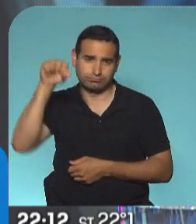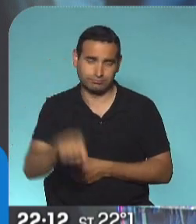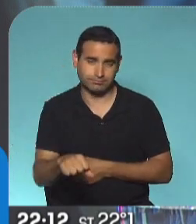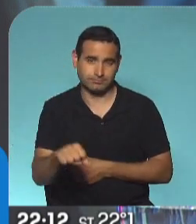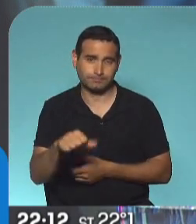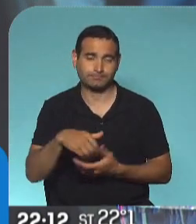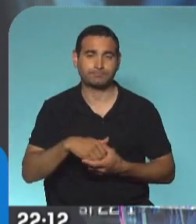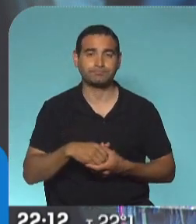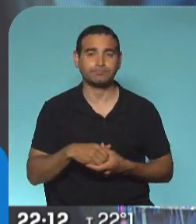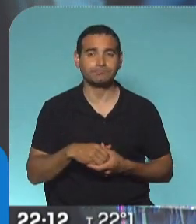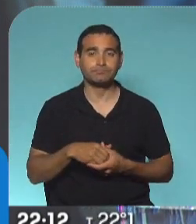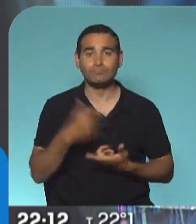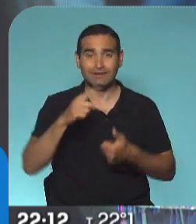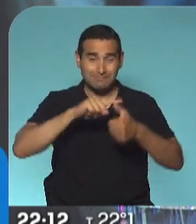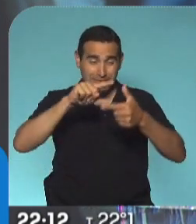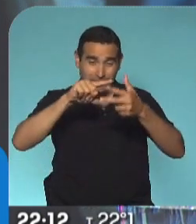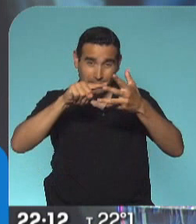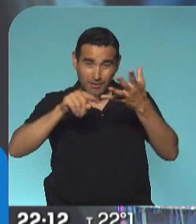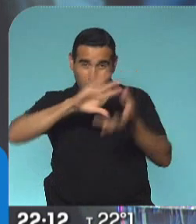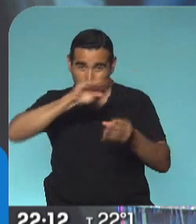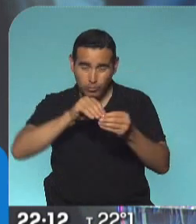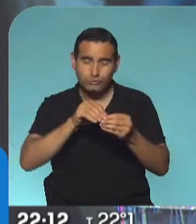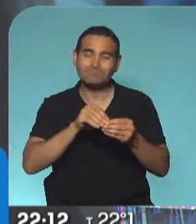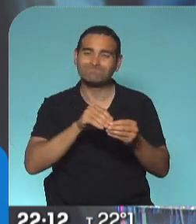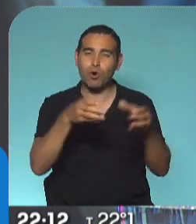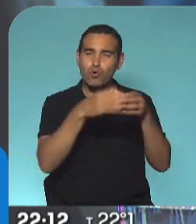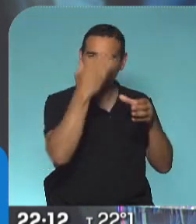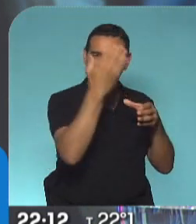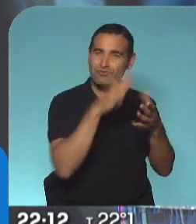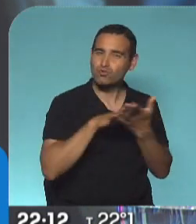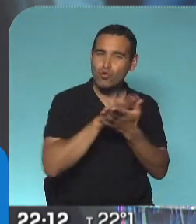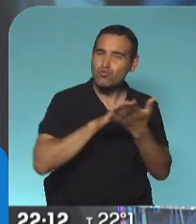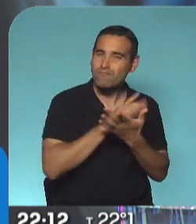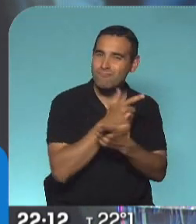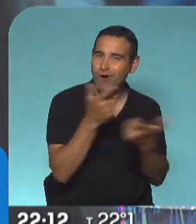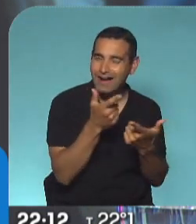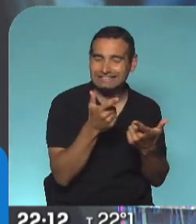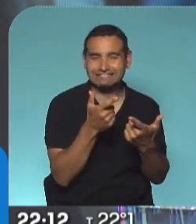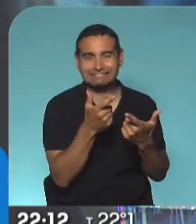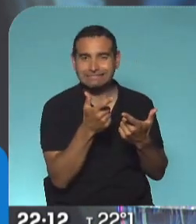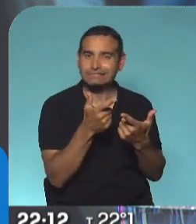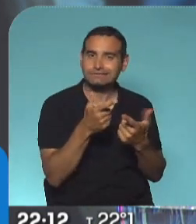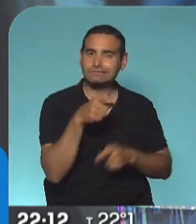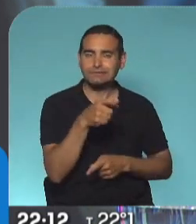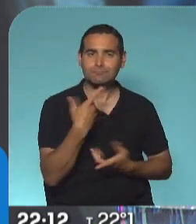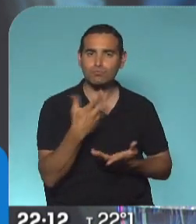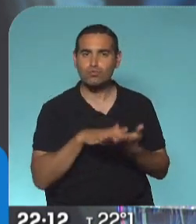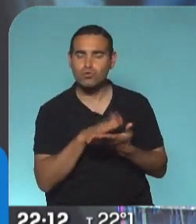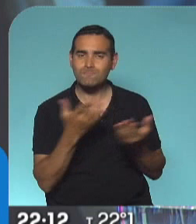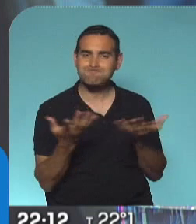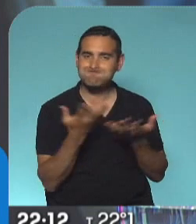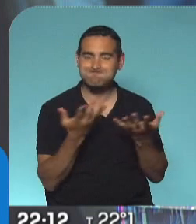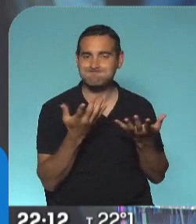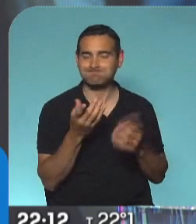los uruguayos. Todo esto es a lo que el Frente Amplio no le encontró respuesta, no le encontró la salida a